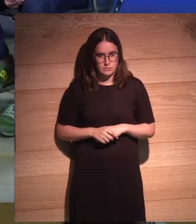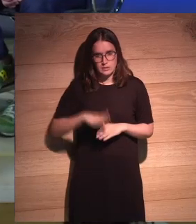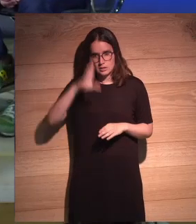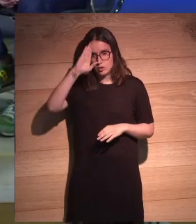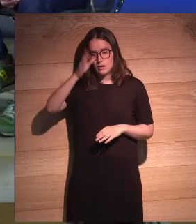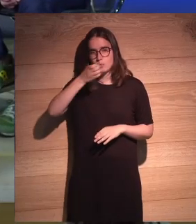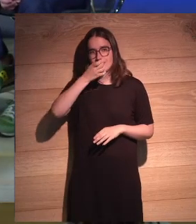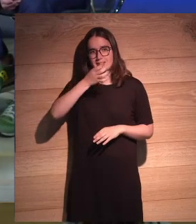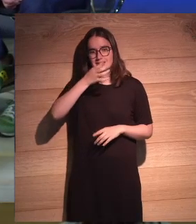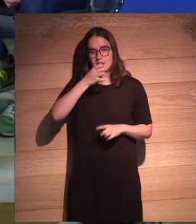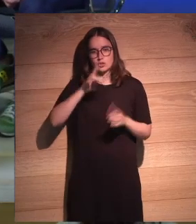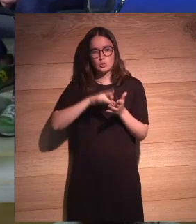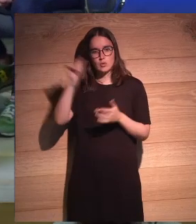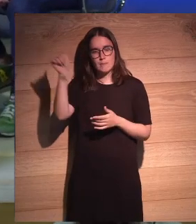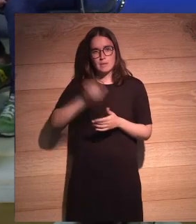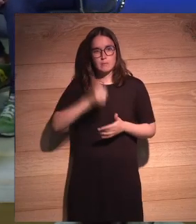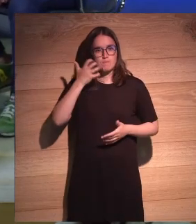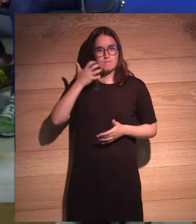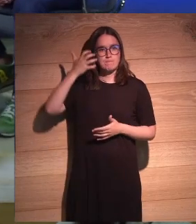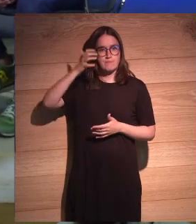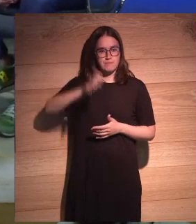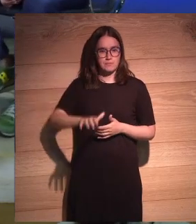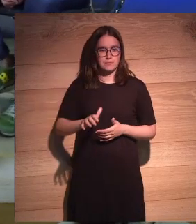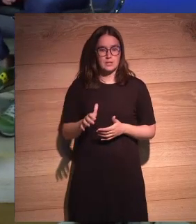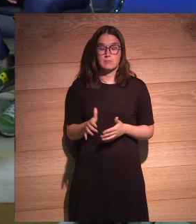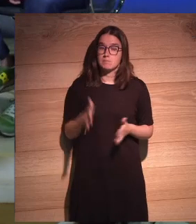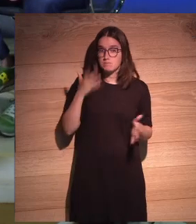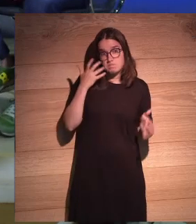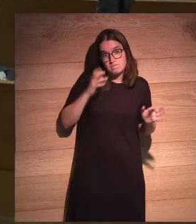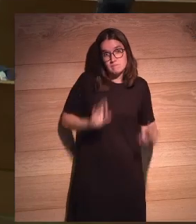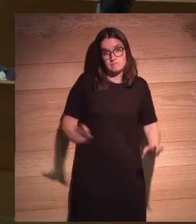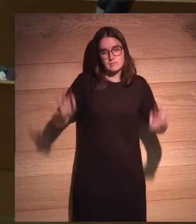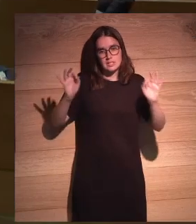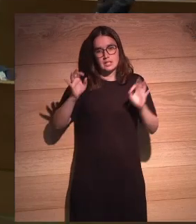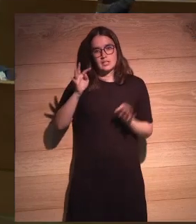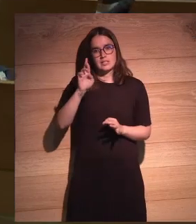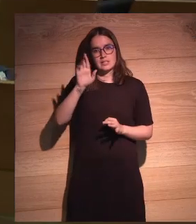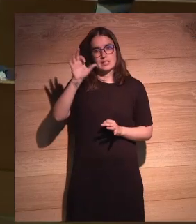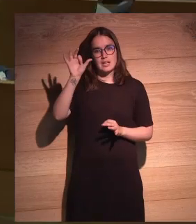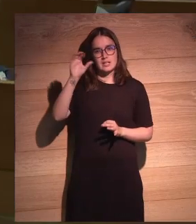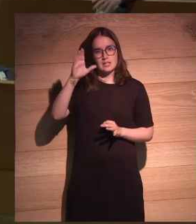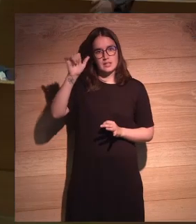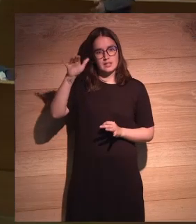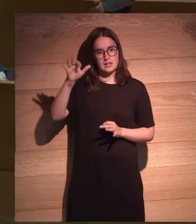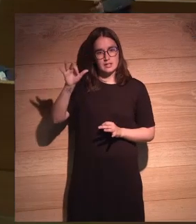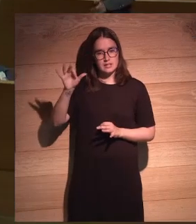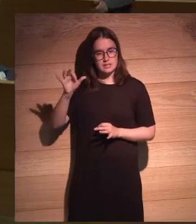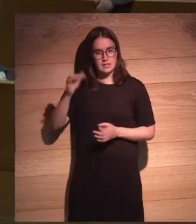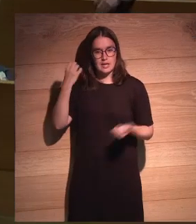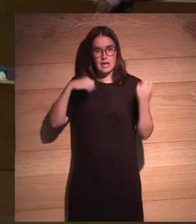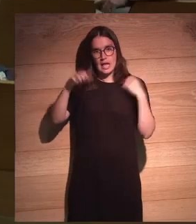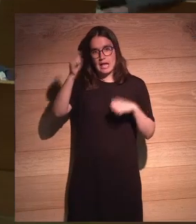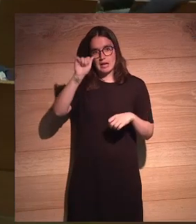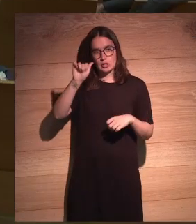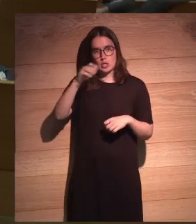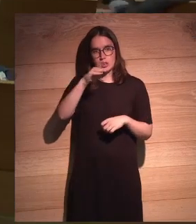Hola, buenas tardes. Hay una película distópica peculiar, Transcendence, más allá de Johnny Depp, que no hace